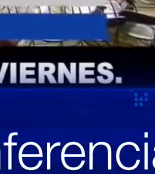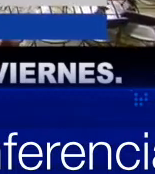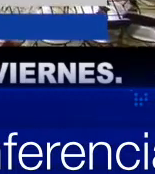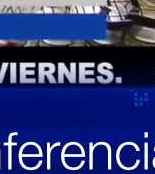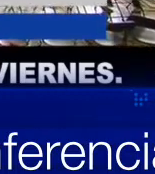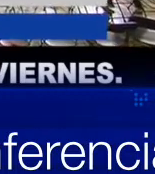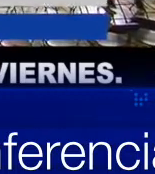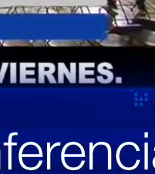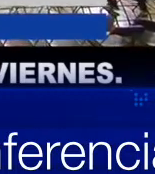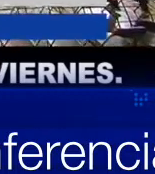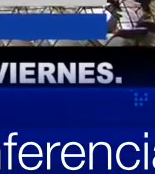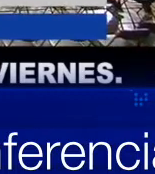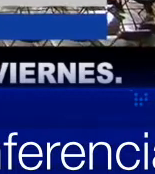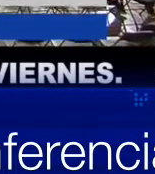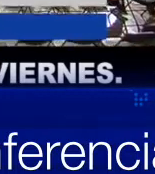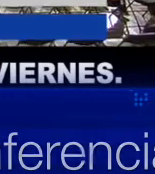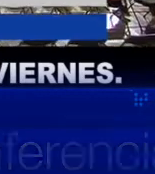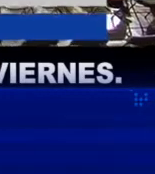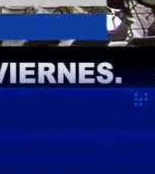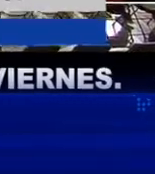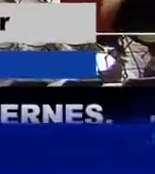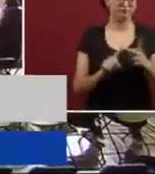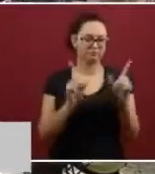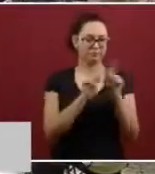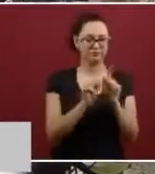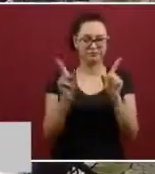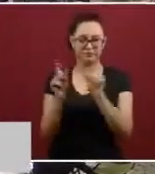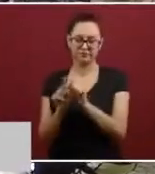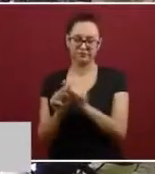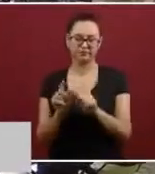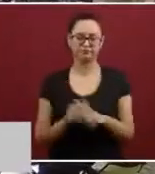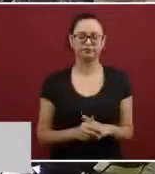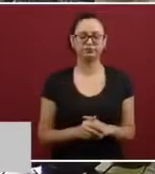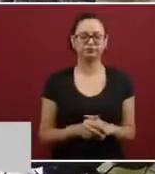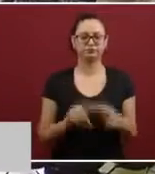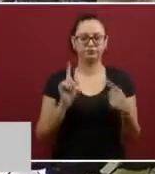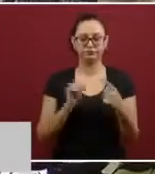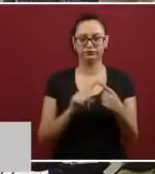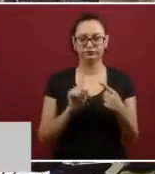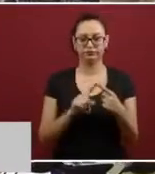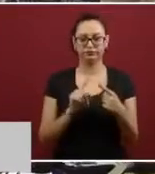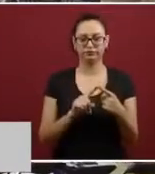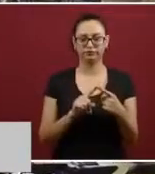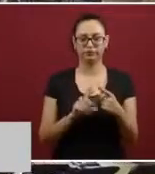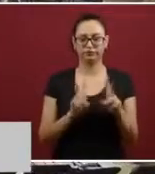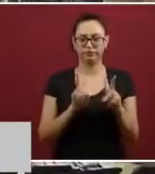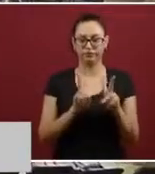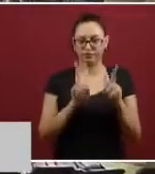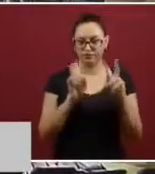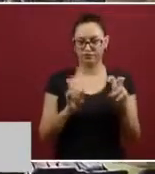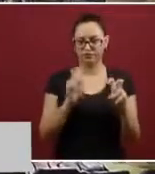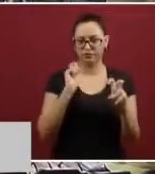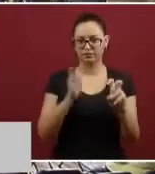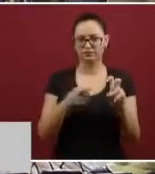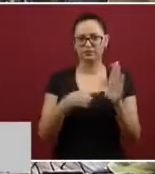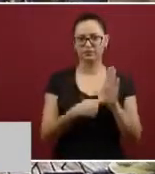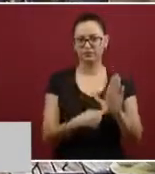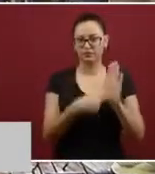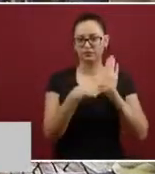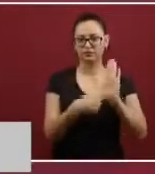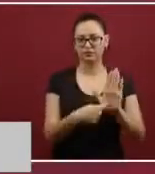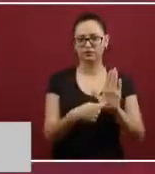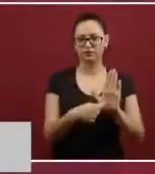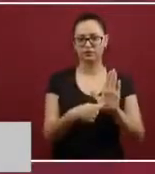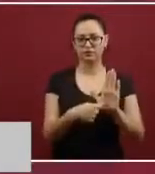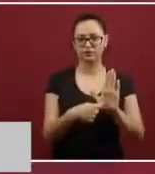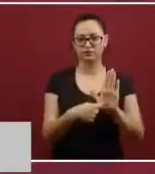tratar dos asuntos muy breves. El día de hoy el presidente informa que se ha publicado el decreto para eliminar las condonaciones